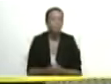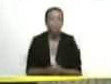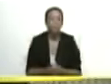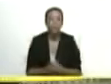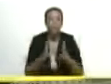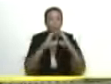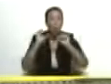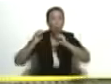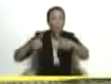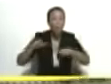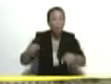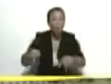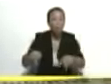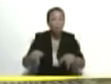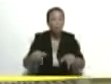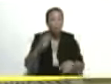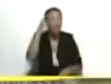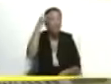Todo empezó ahí.